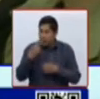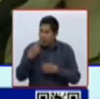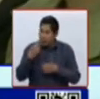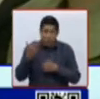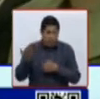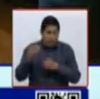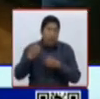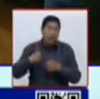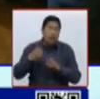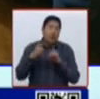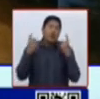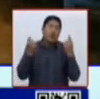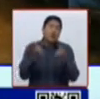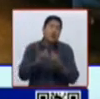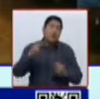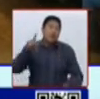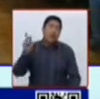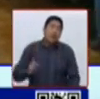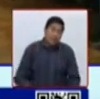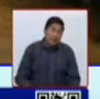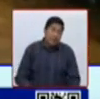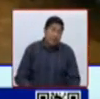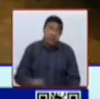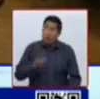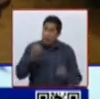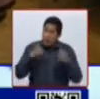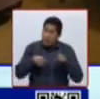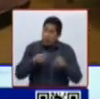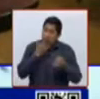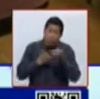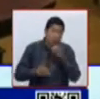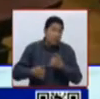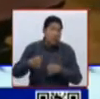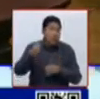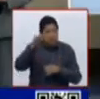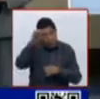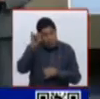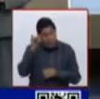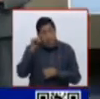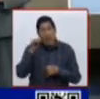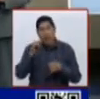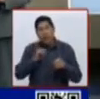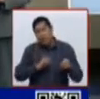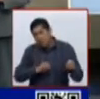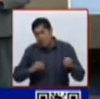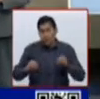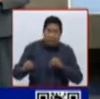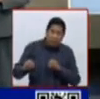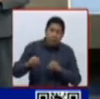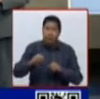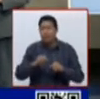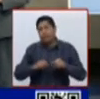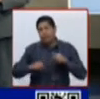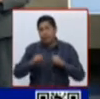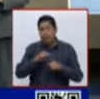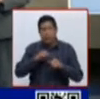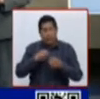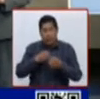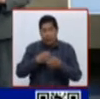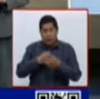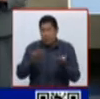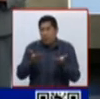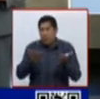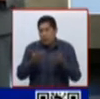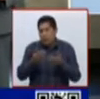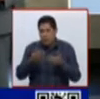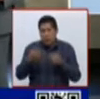de La Paz. Y bueno, y mientras tanto, la señora Áñez en este momento sí se está moviendo un poco alrededor de la sala desde donde